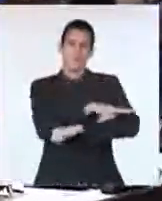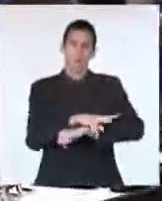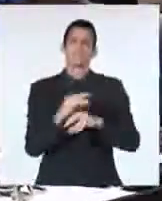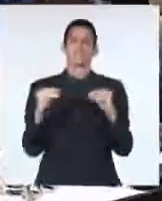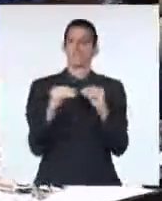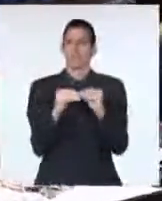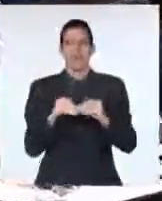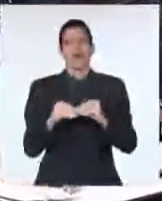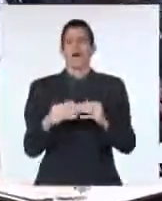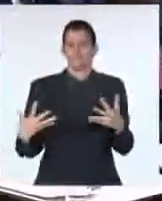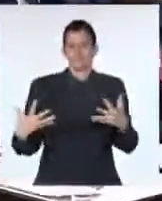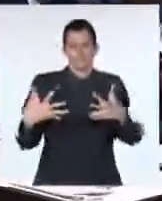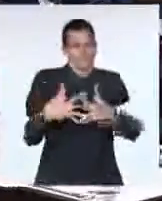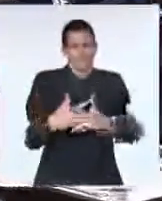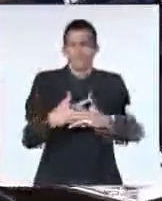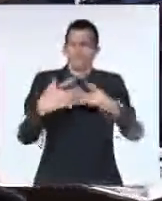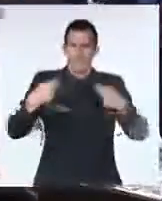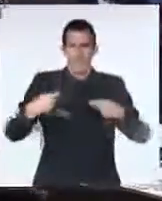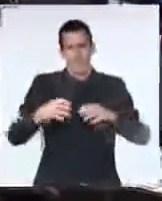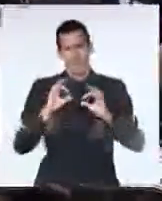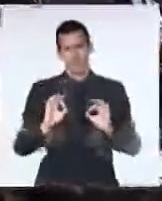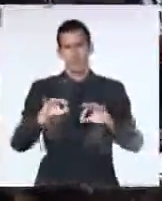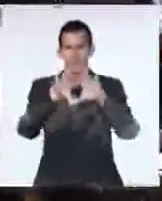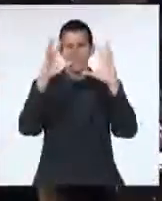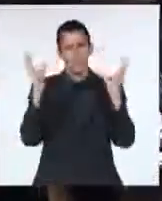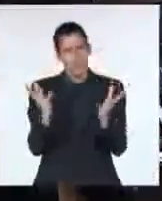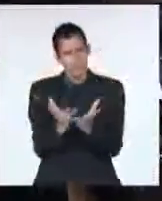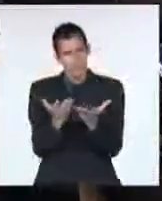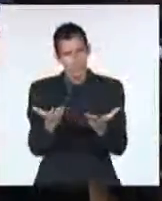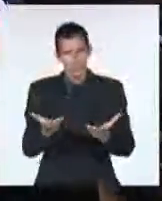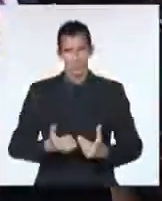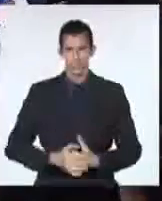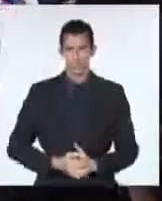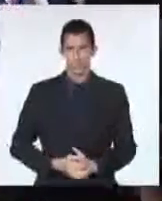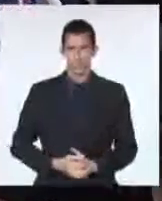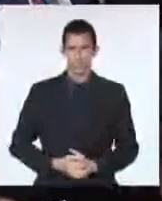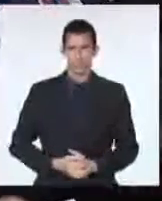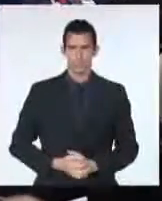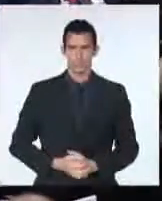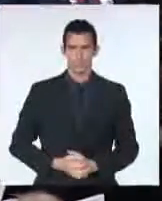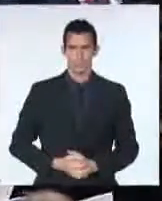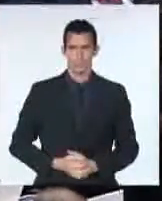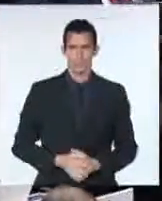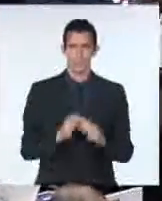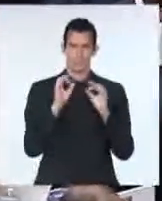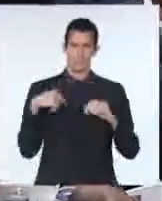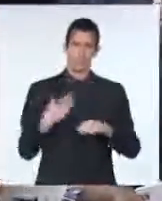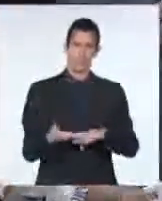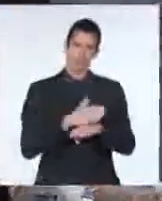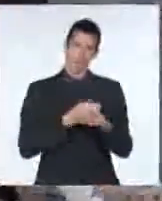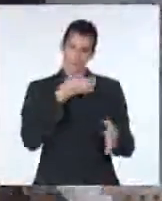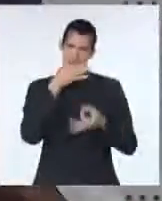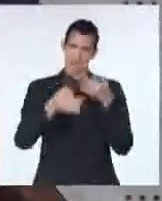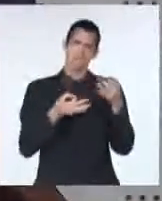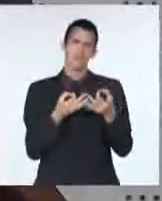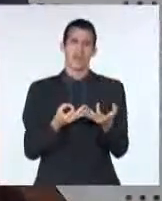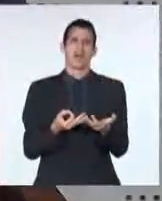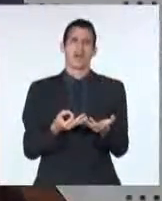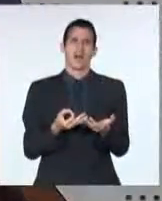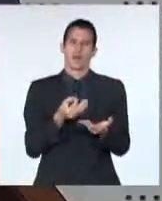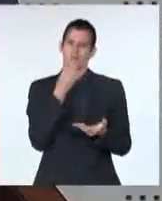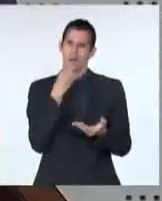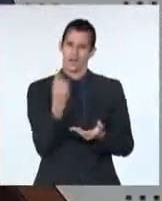anunció el canciller cubano en las vísperas, esta es una cumbre austera y espero que disculpen las carencias con las que puedan